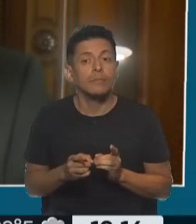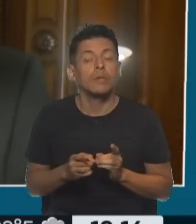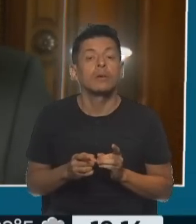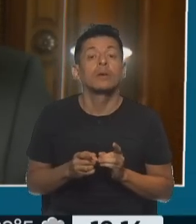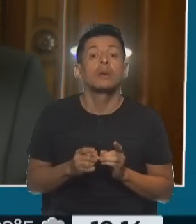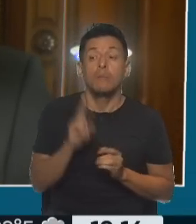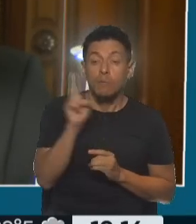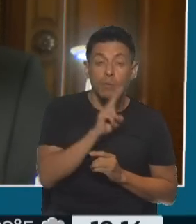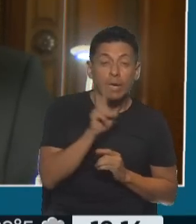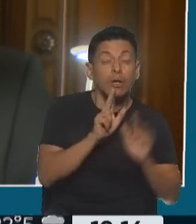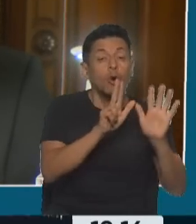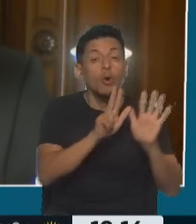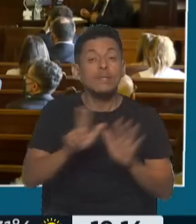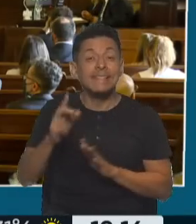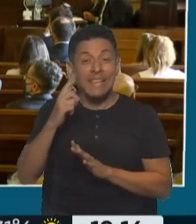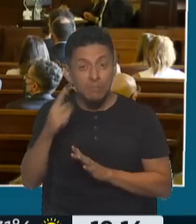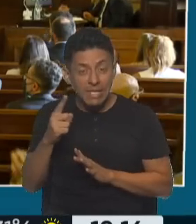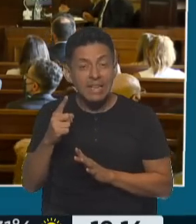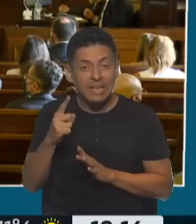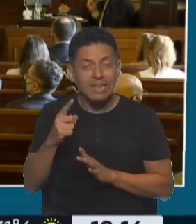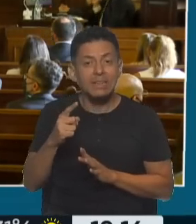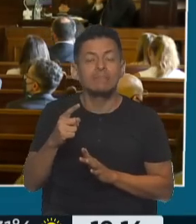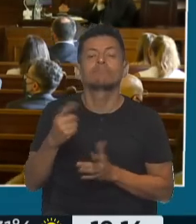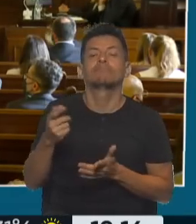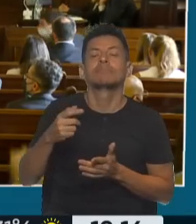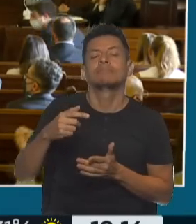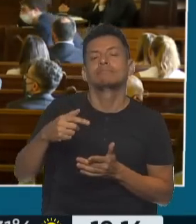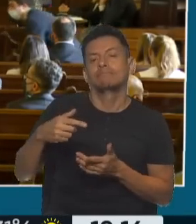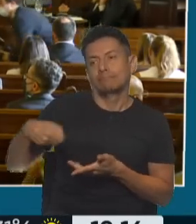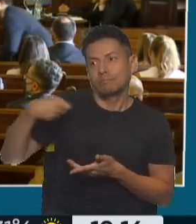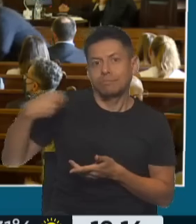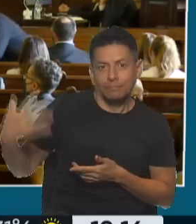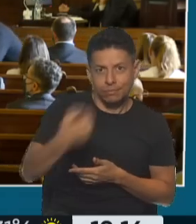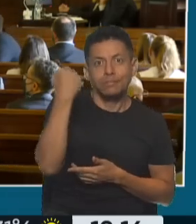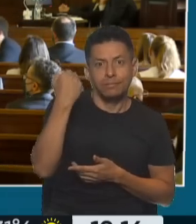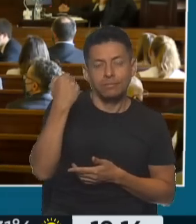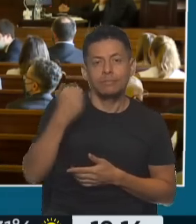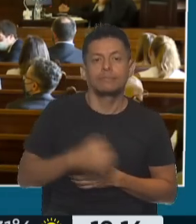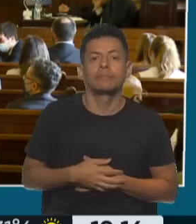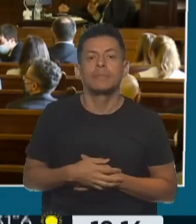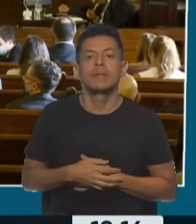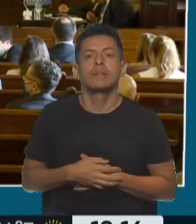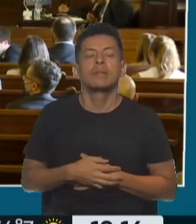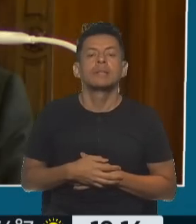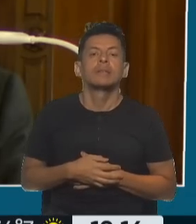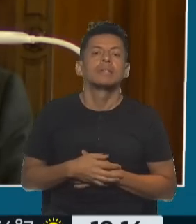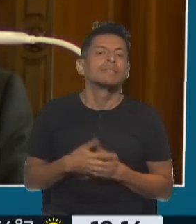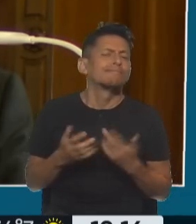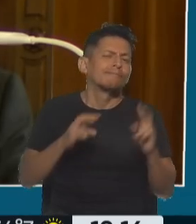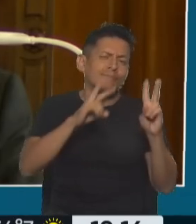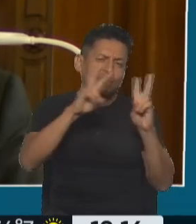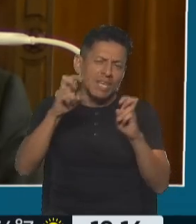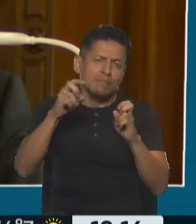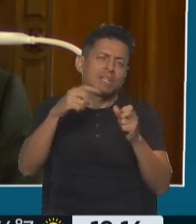800.000 mujeres accedan al beneficio previsional con la moratoria. O sea, los temas